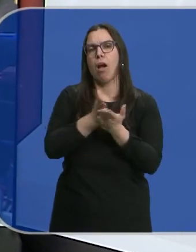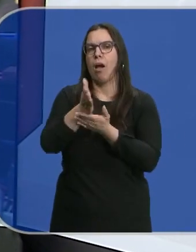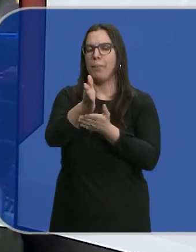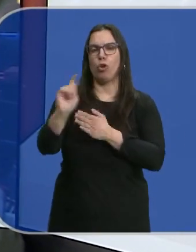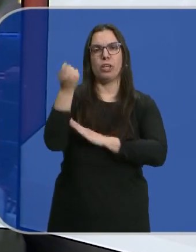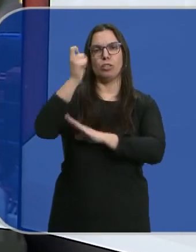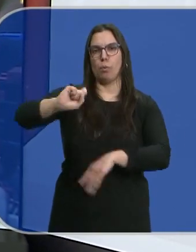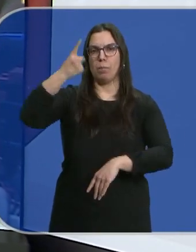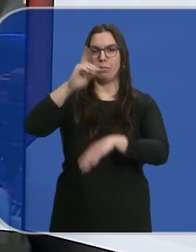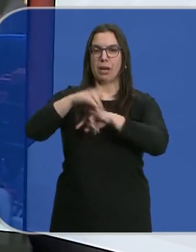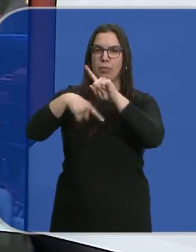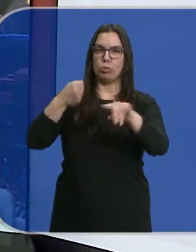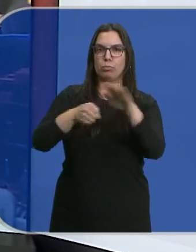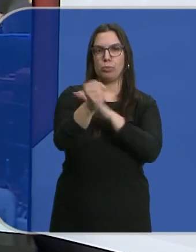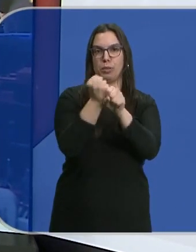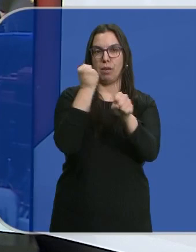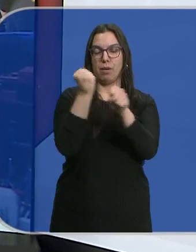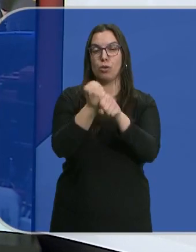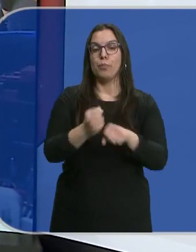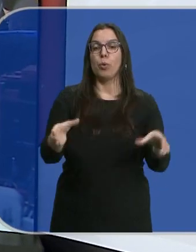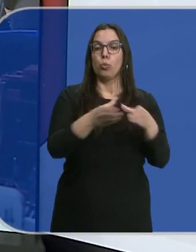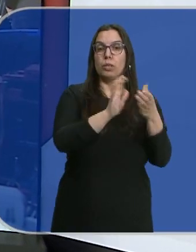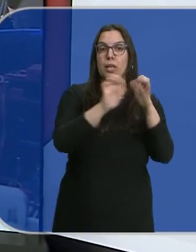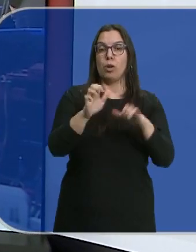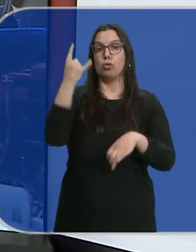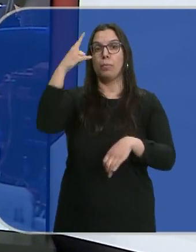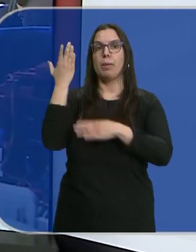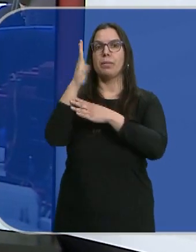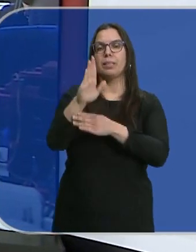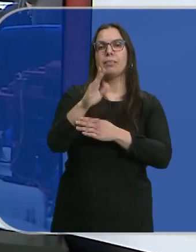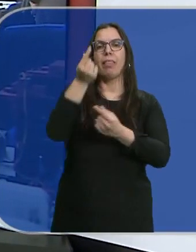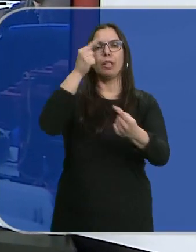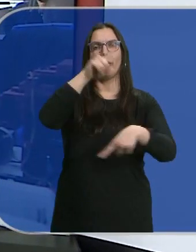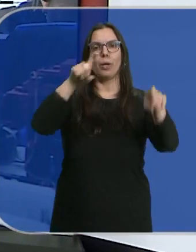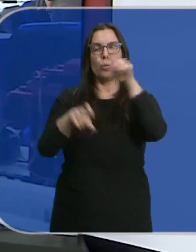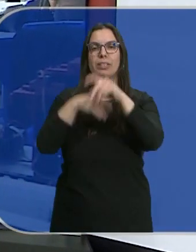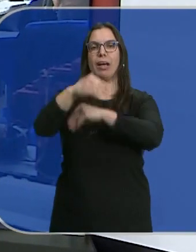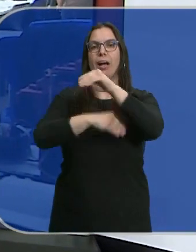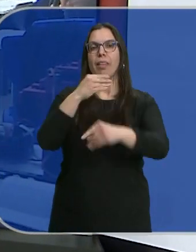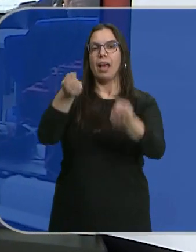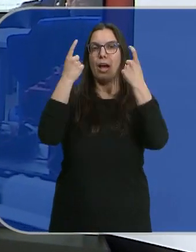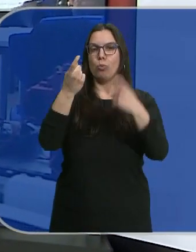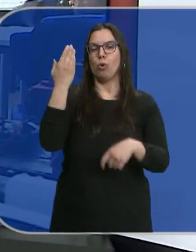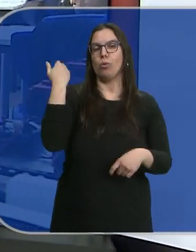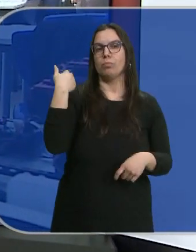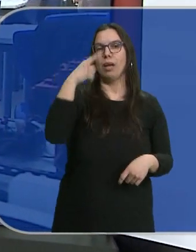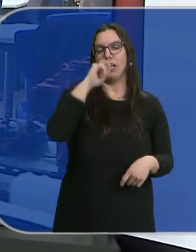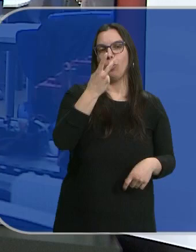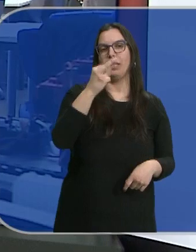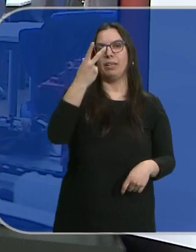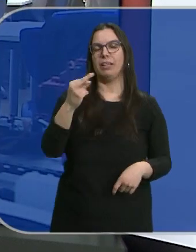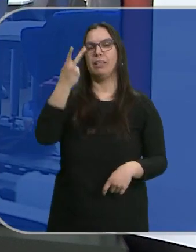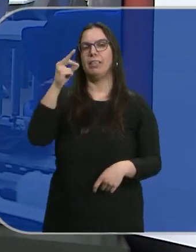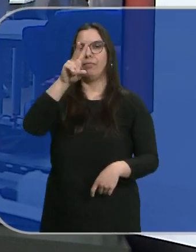caminos de más éxito hacia la inserción laboral. La Junta ha presentado en Salamanca los datos de una encuesta realizada a los alumnos del curso